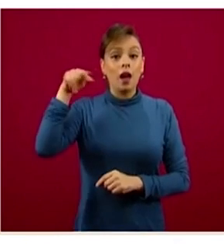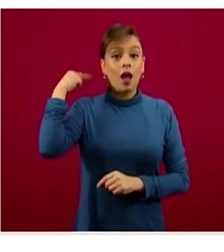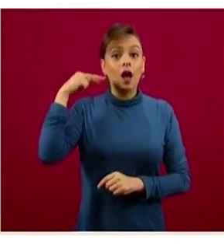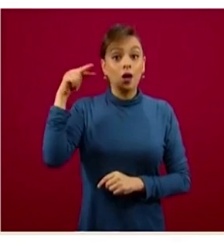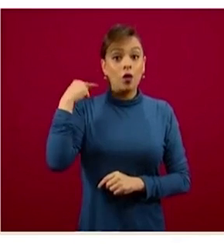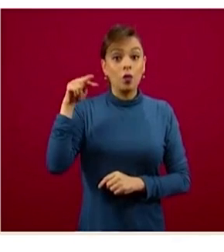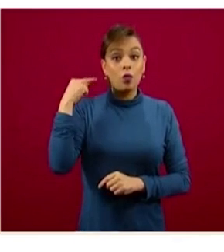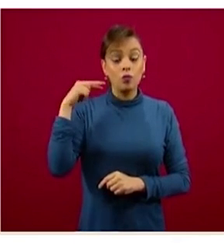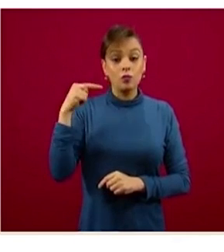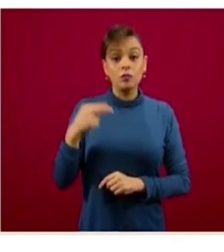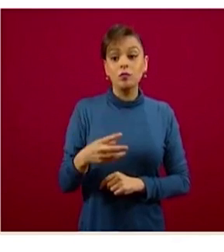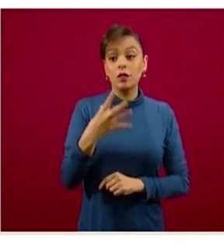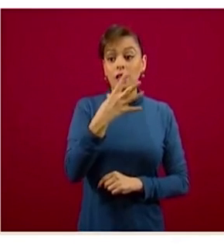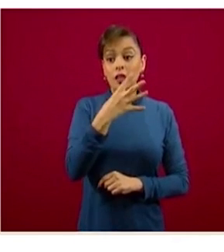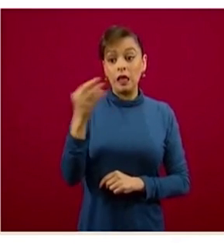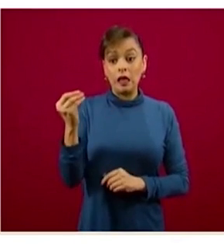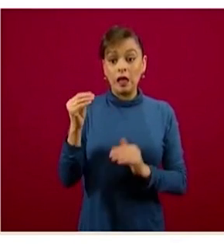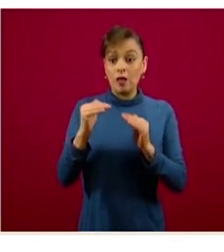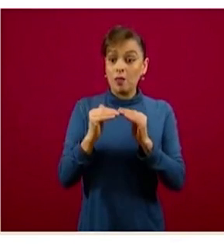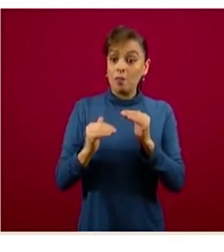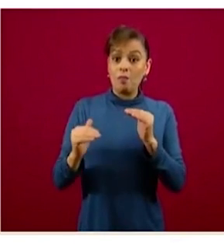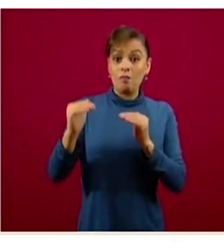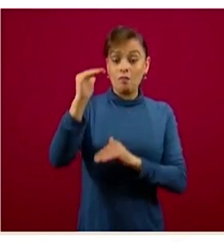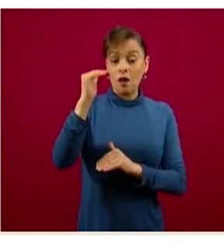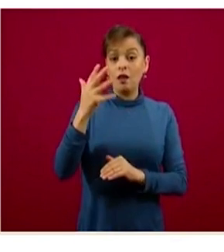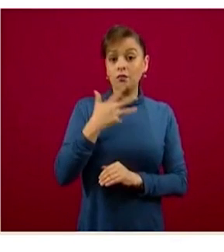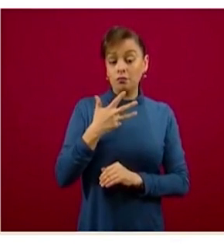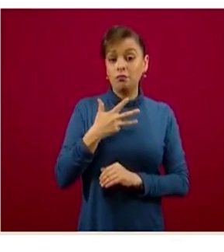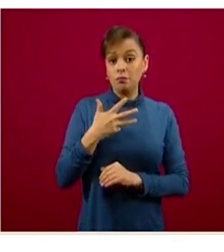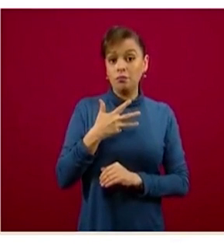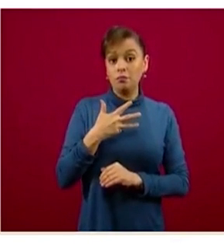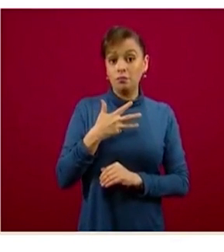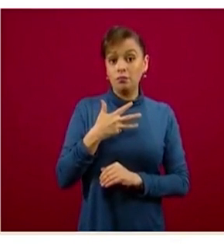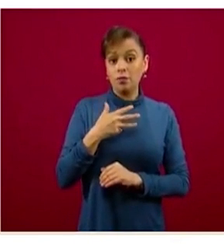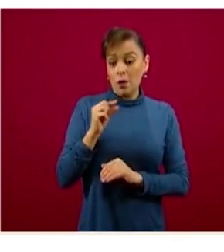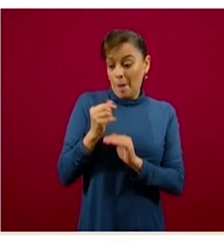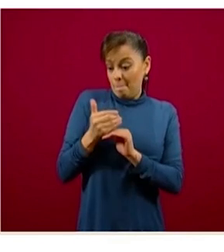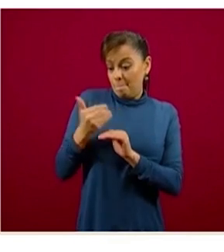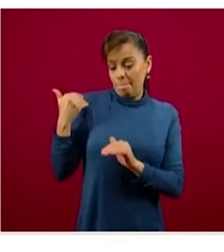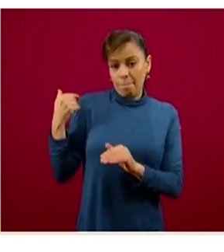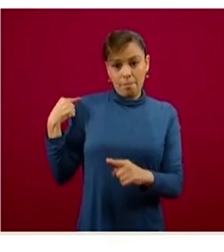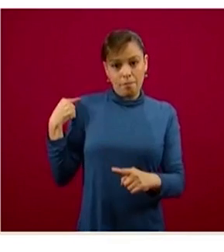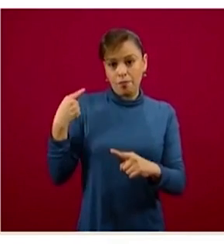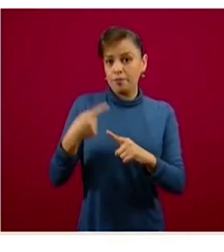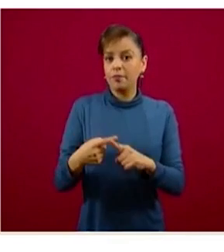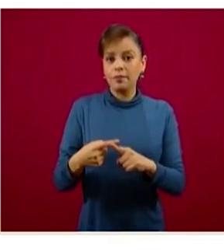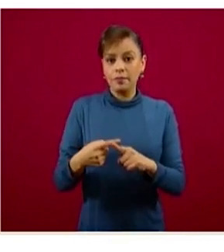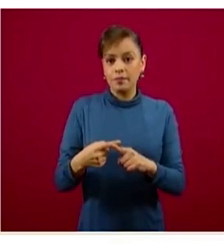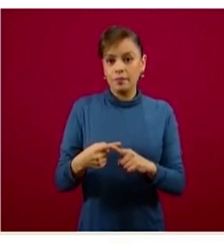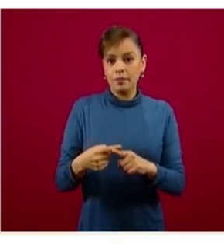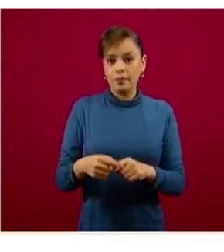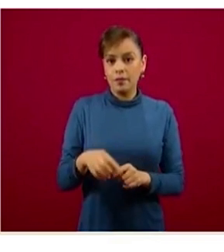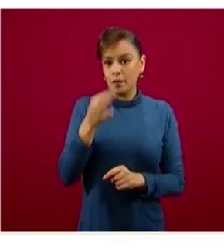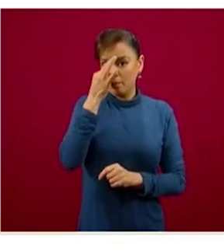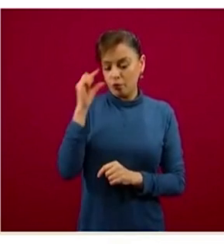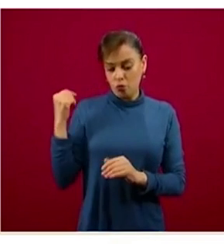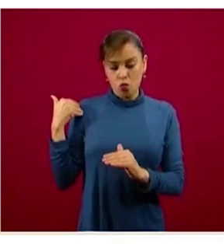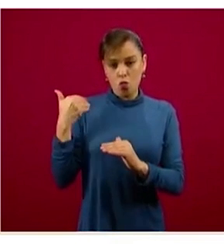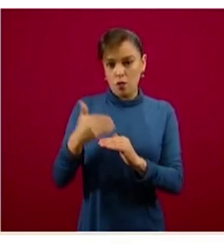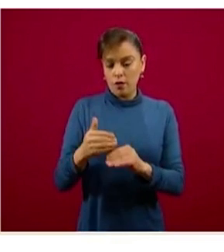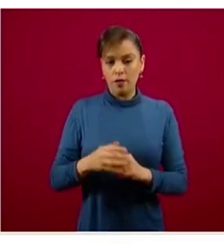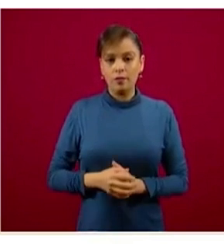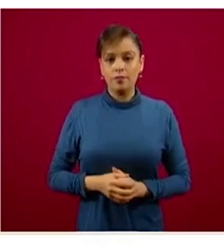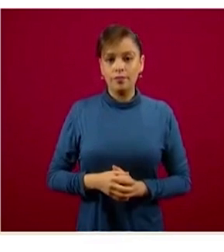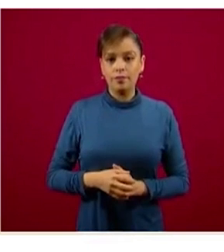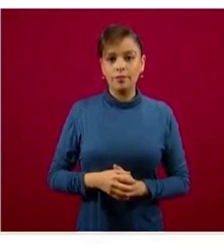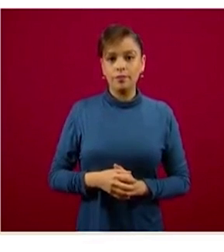con más de 500 casos acumulados pero son los casos recientes y esto es comparable con lo que tiene en este momento